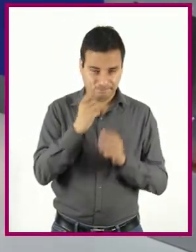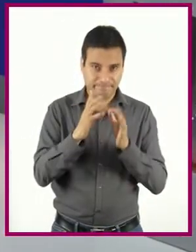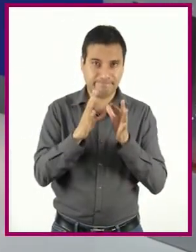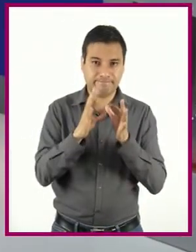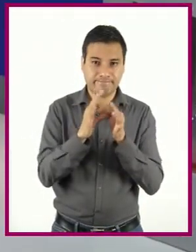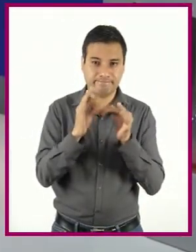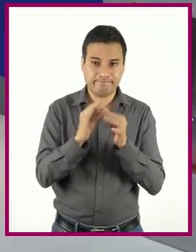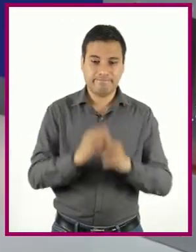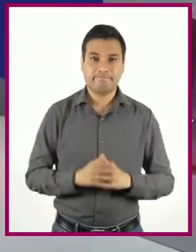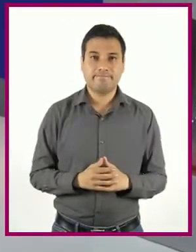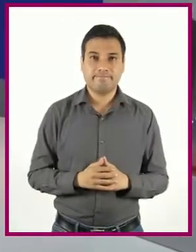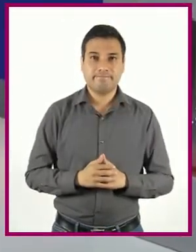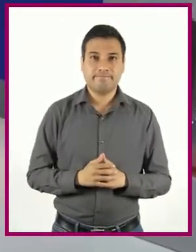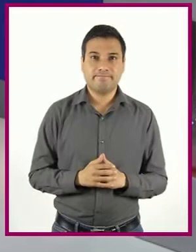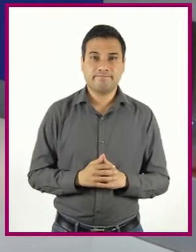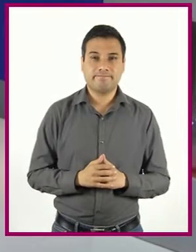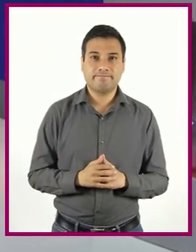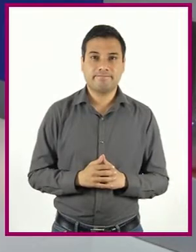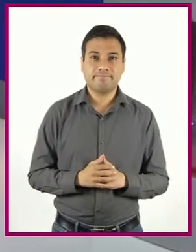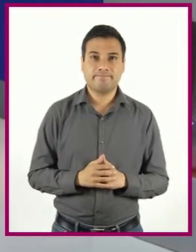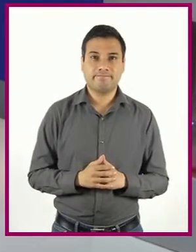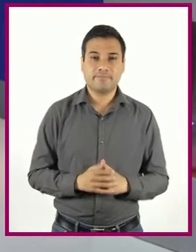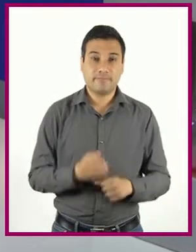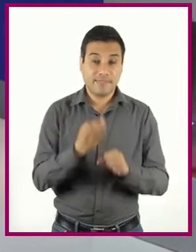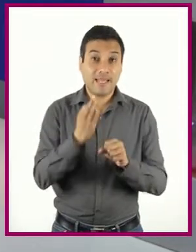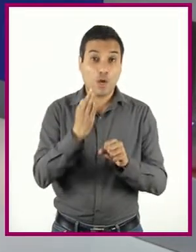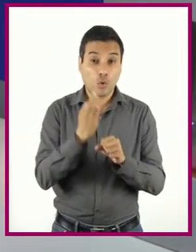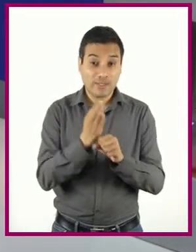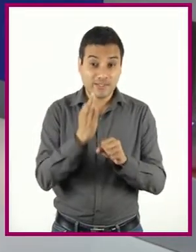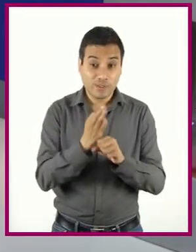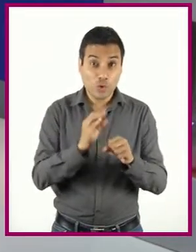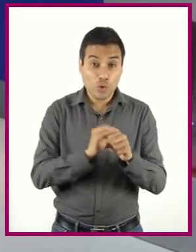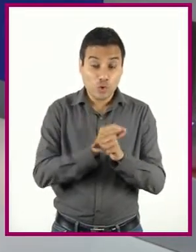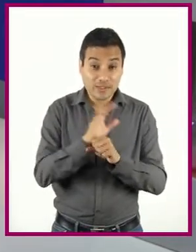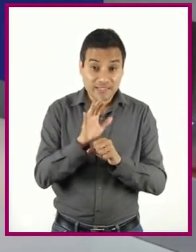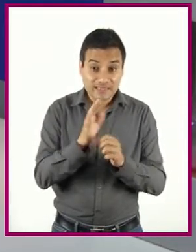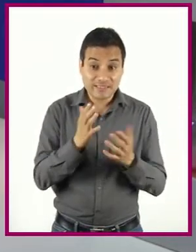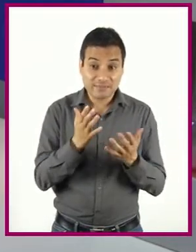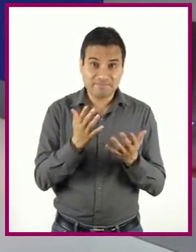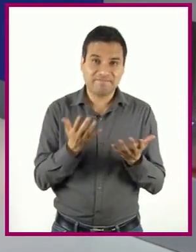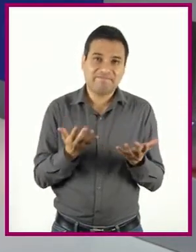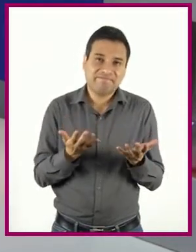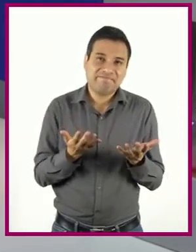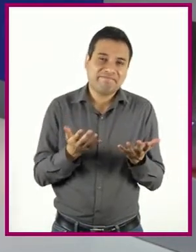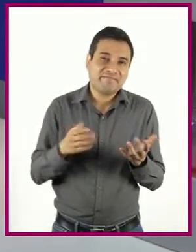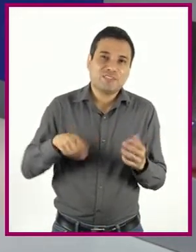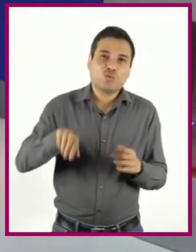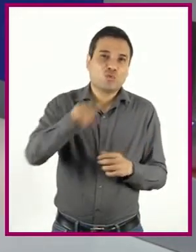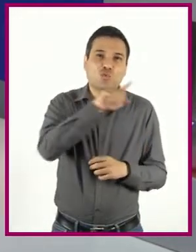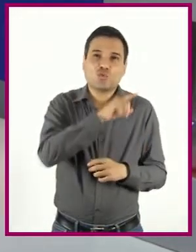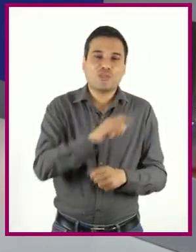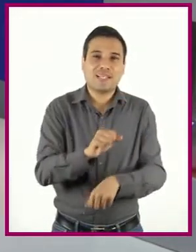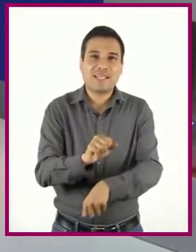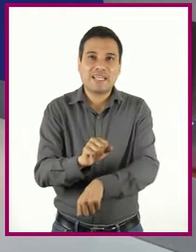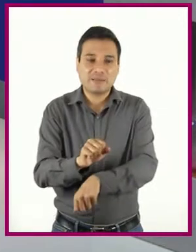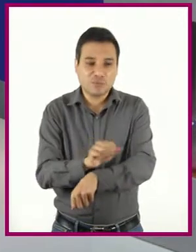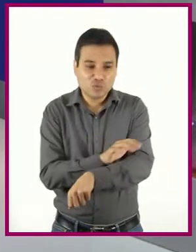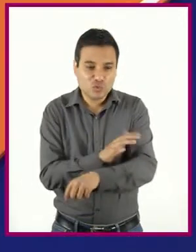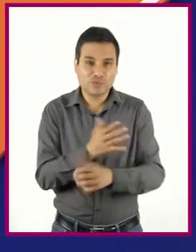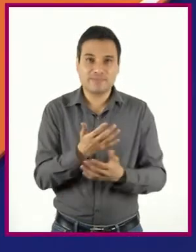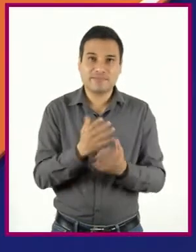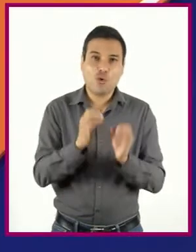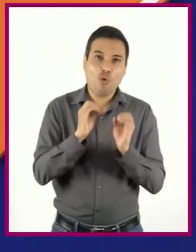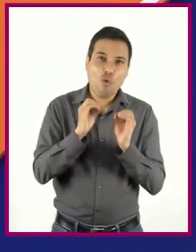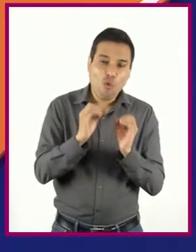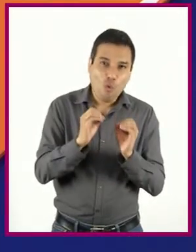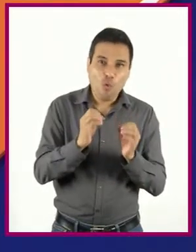atención. Durante este tiempo de contingencia, no podemos evitar que las emociones, es decir, la